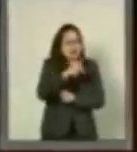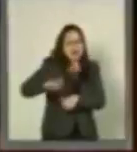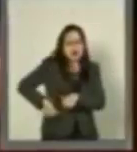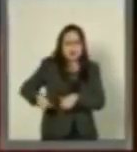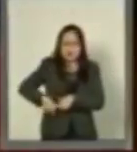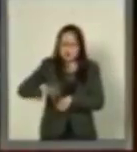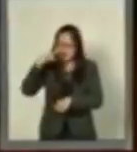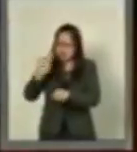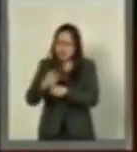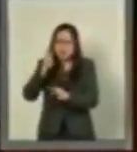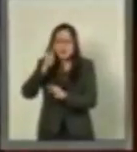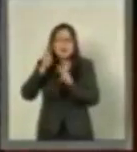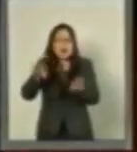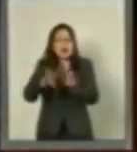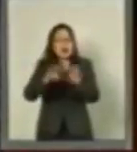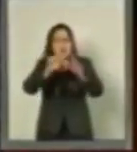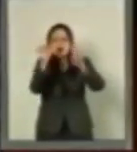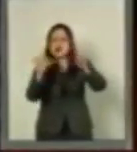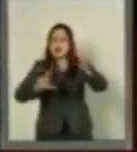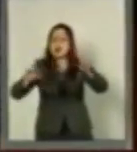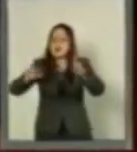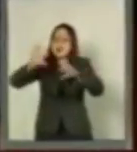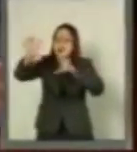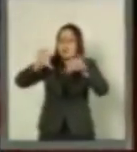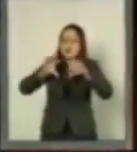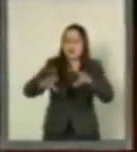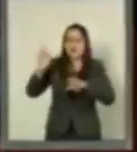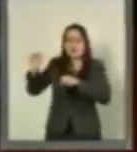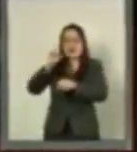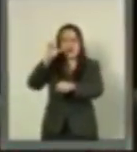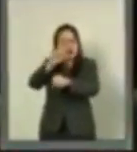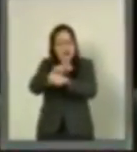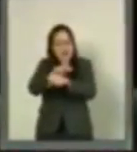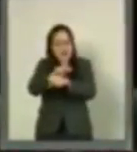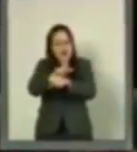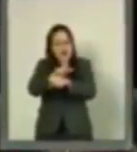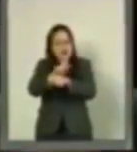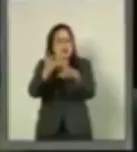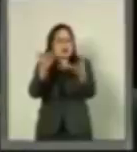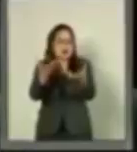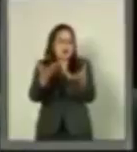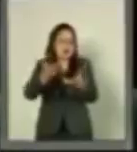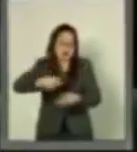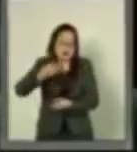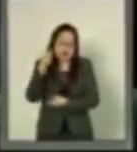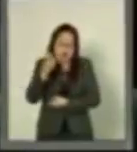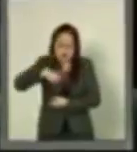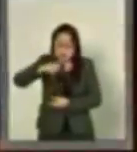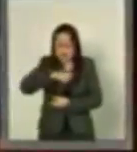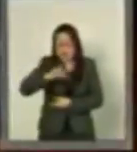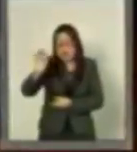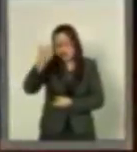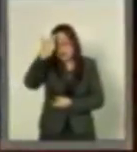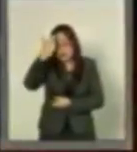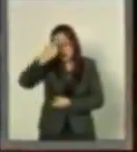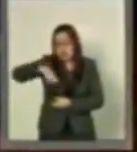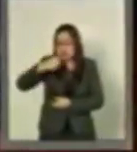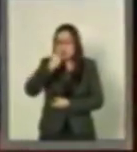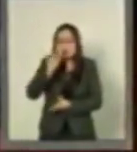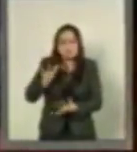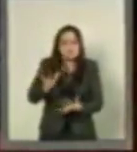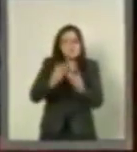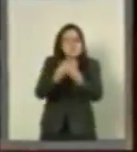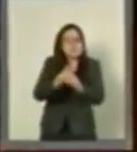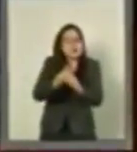recordar cómo está dividido nuestro país, federalista. Nosotros buscamos acercamiento,